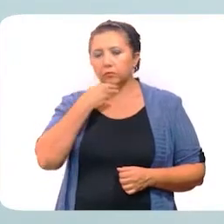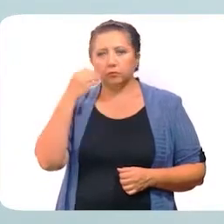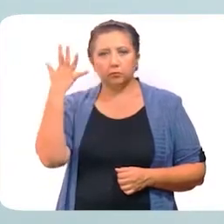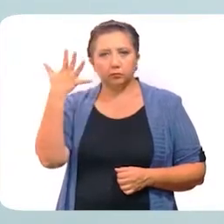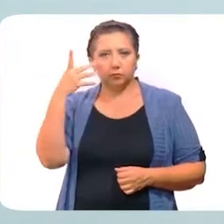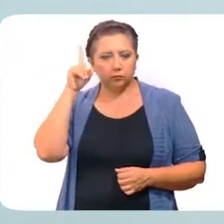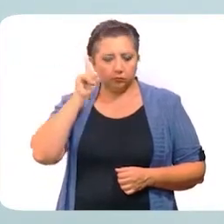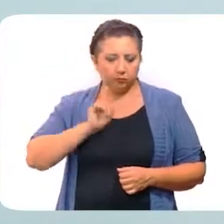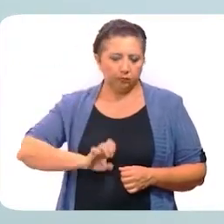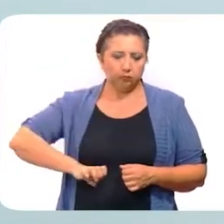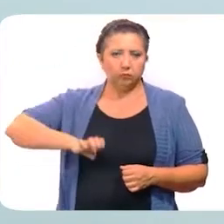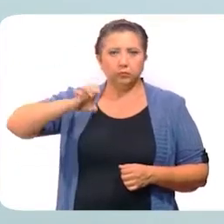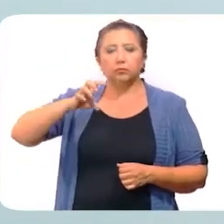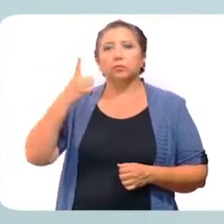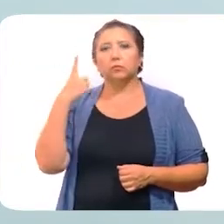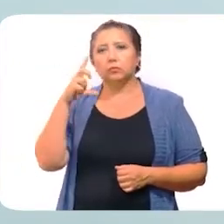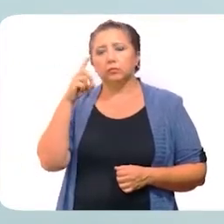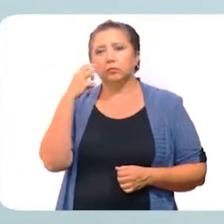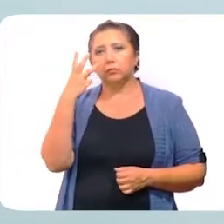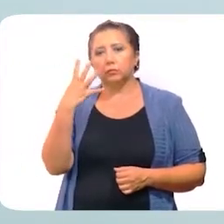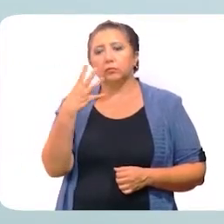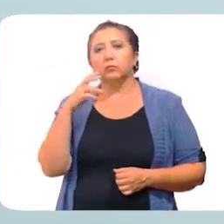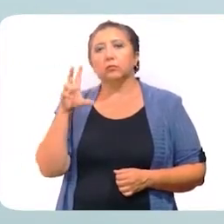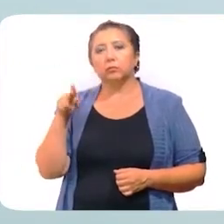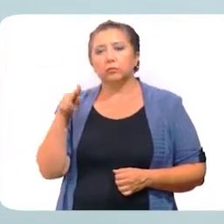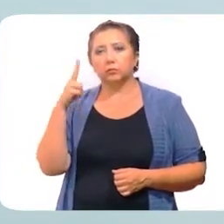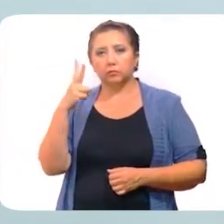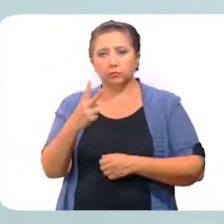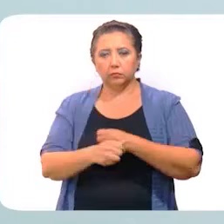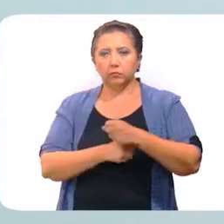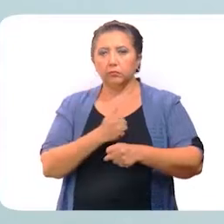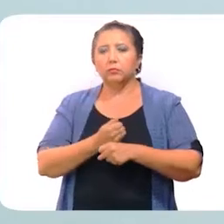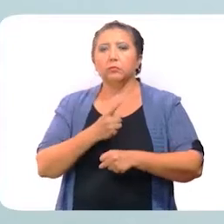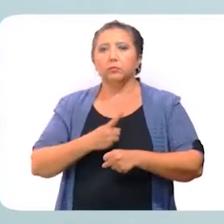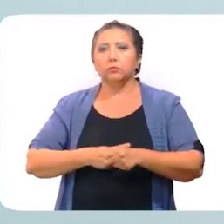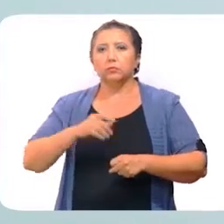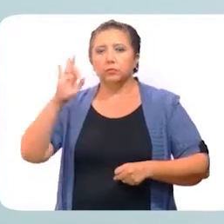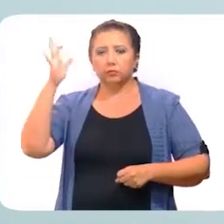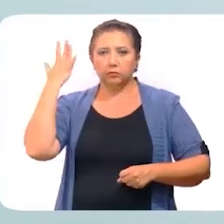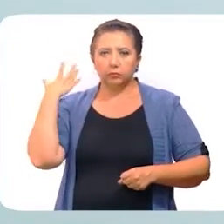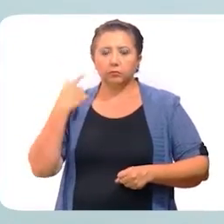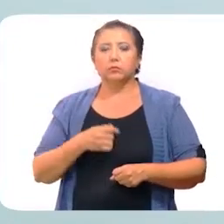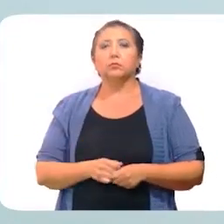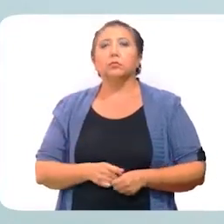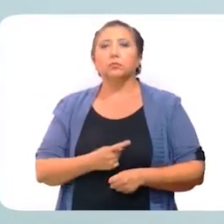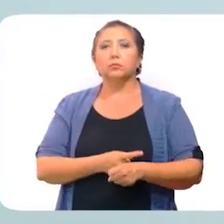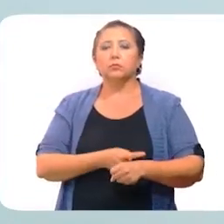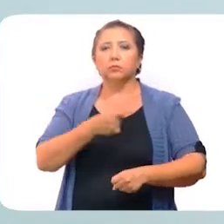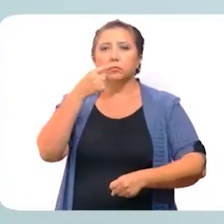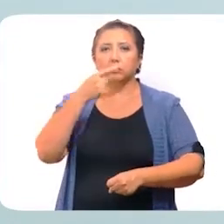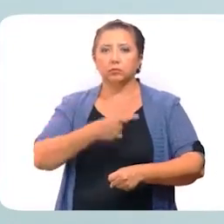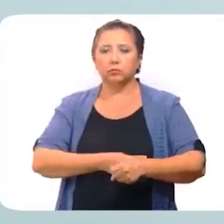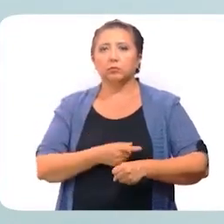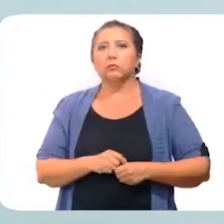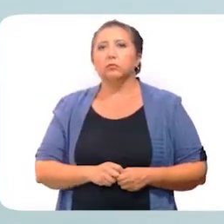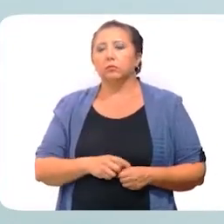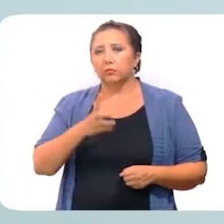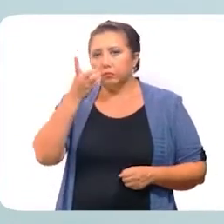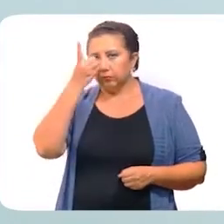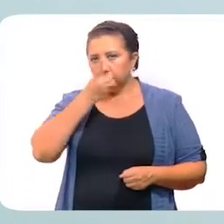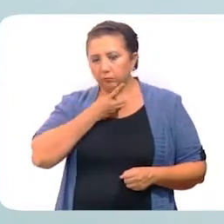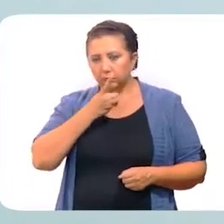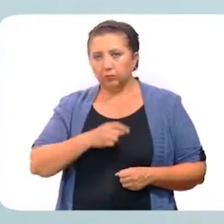5 mujeres de un rango de edad de 34 a 82 años. Sus principales enfermedades fueron hipertensión arterial